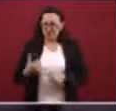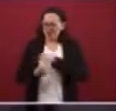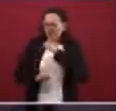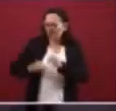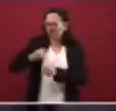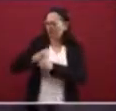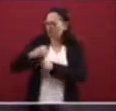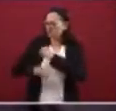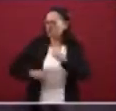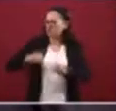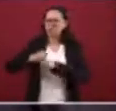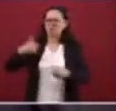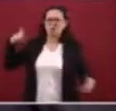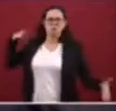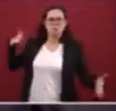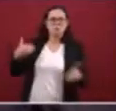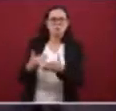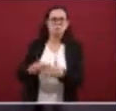actuando de la misma manera,